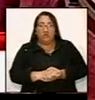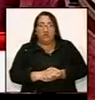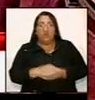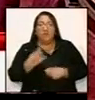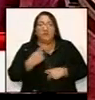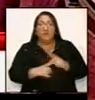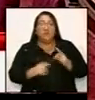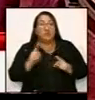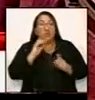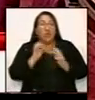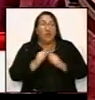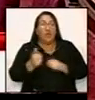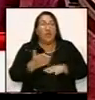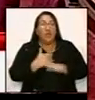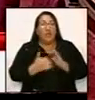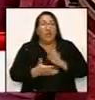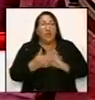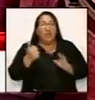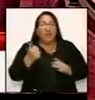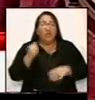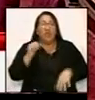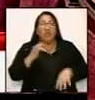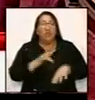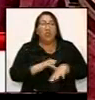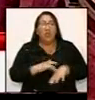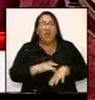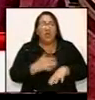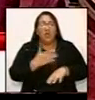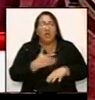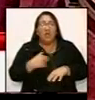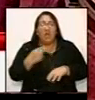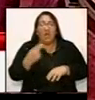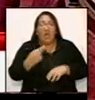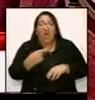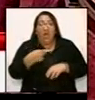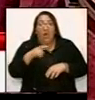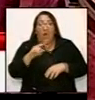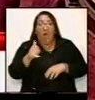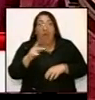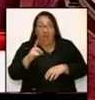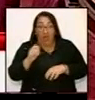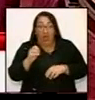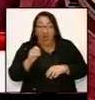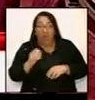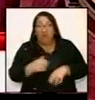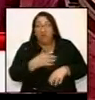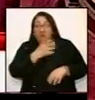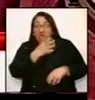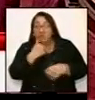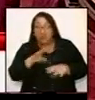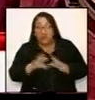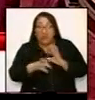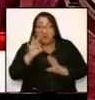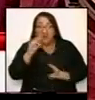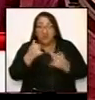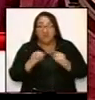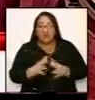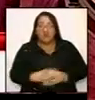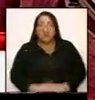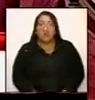¿se acuerda usted que le habían quitado la inmunidad al presidente Guaidó de Venezuela? No sé si llegó a salir ese